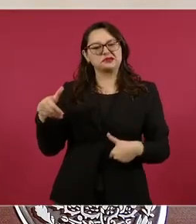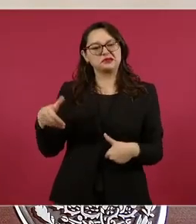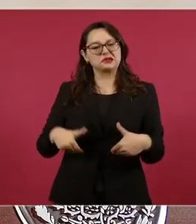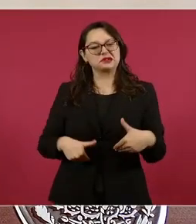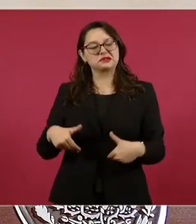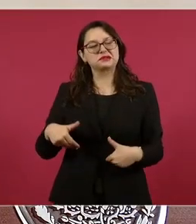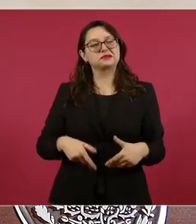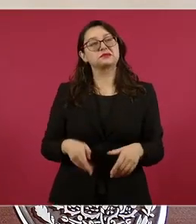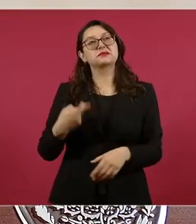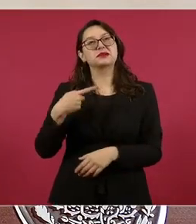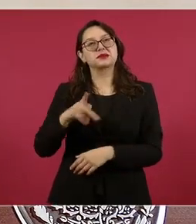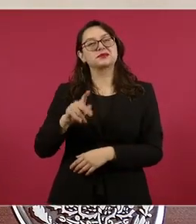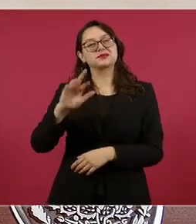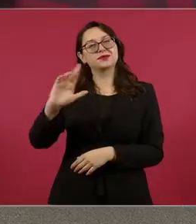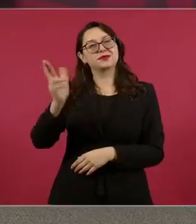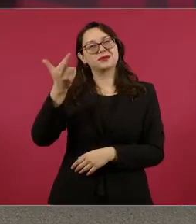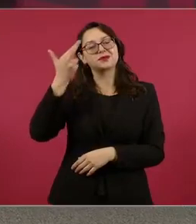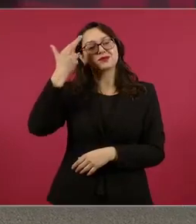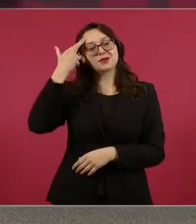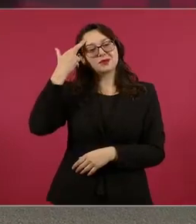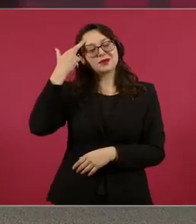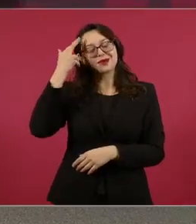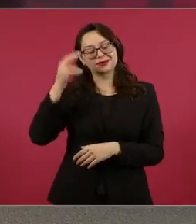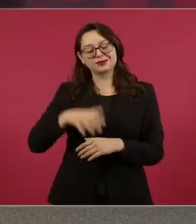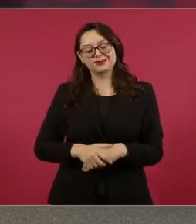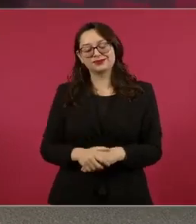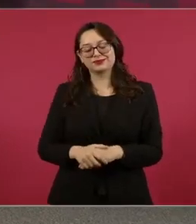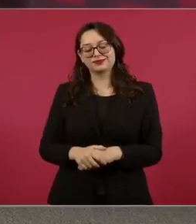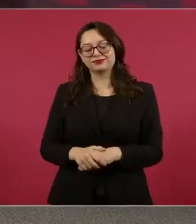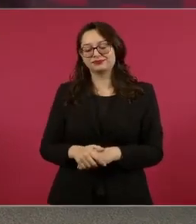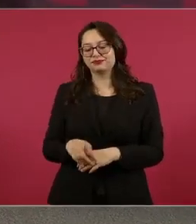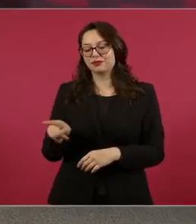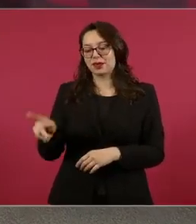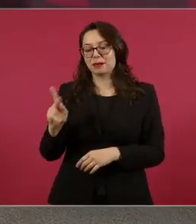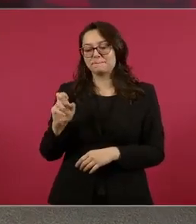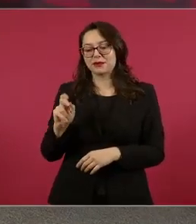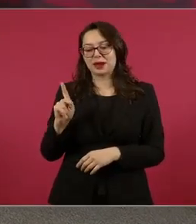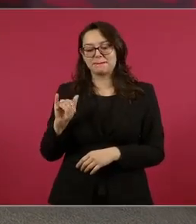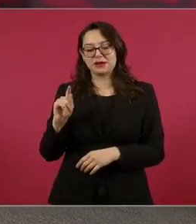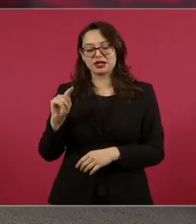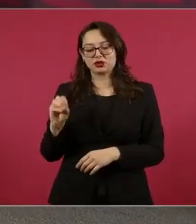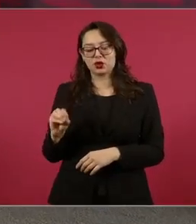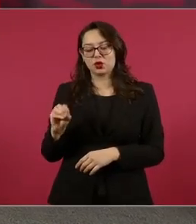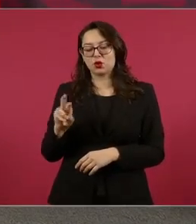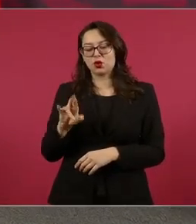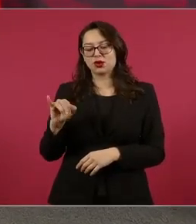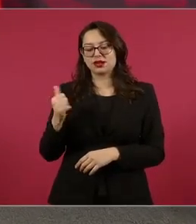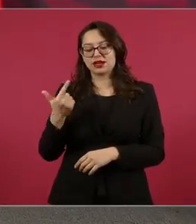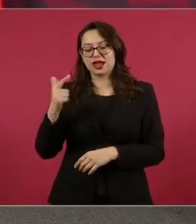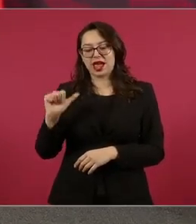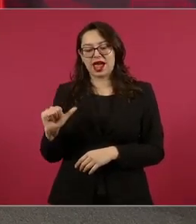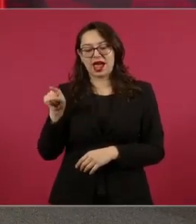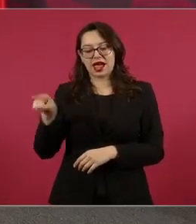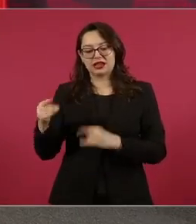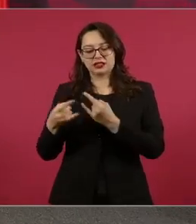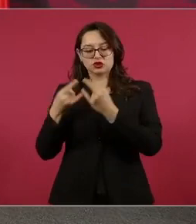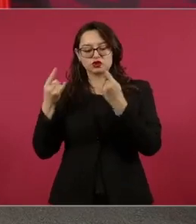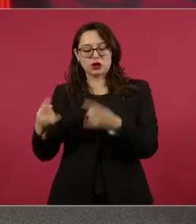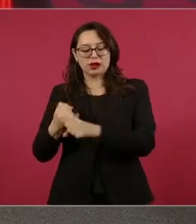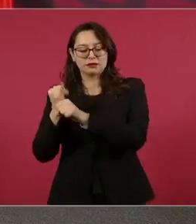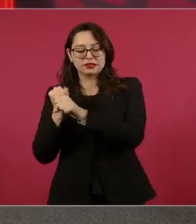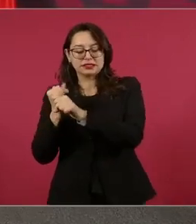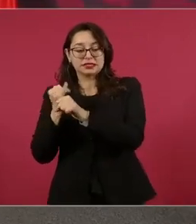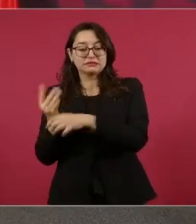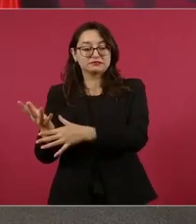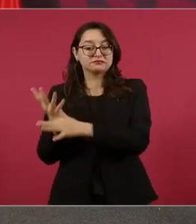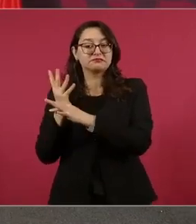historiador decía que todavía pastaban los búfalos en lo que hoy es Nueva York